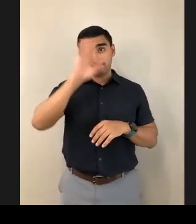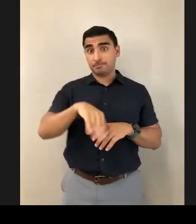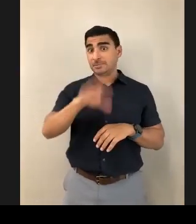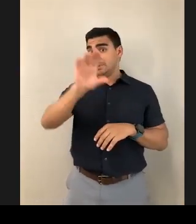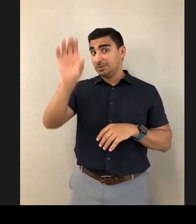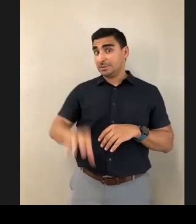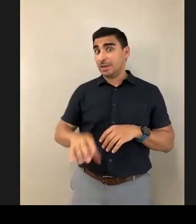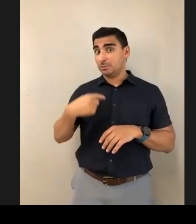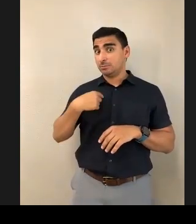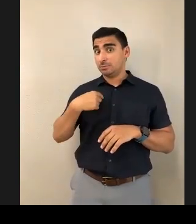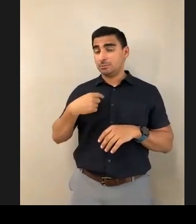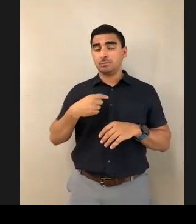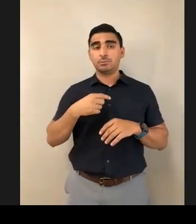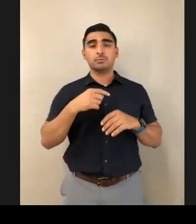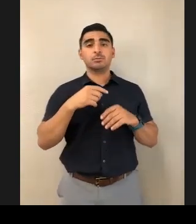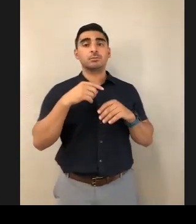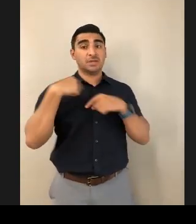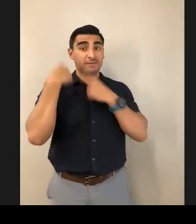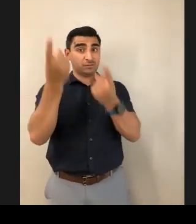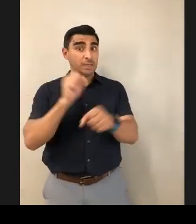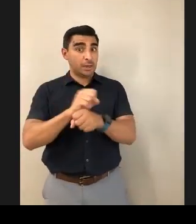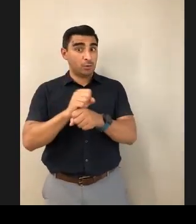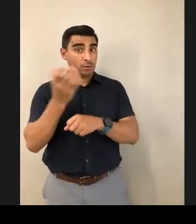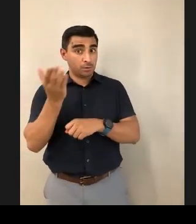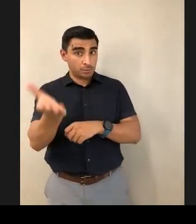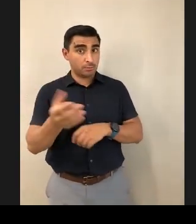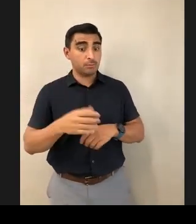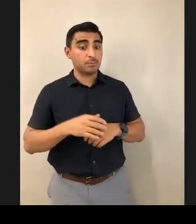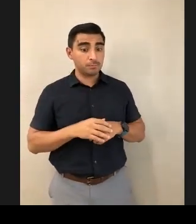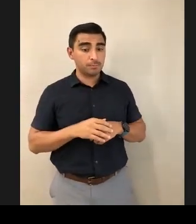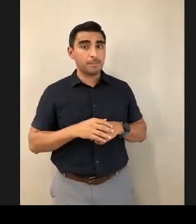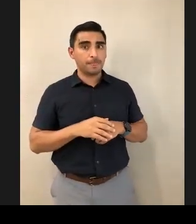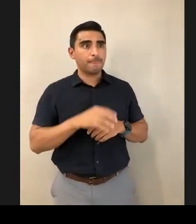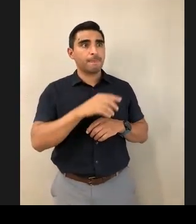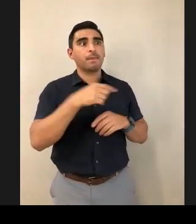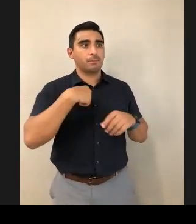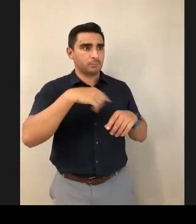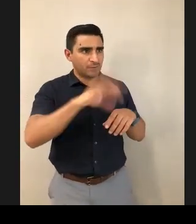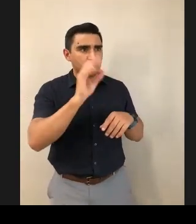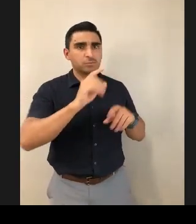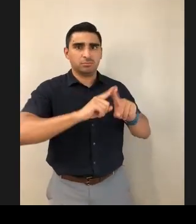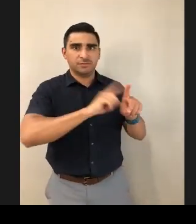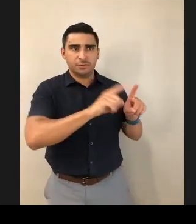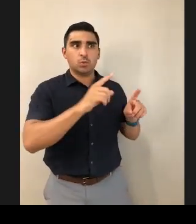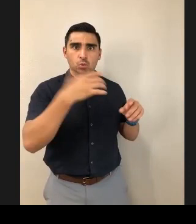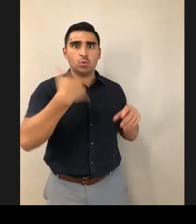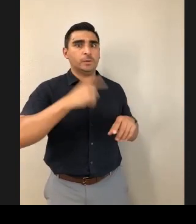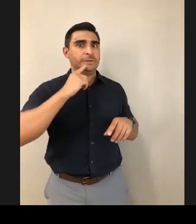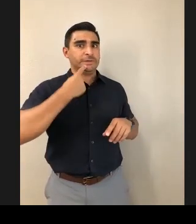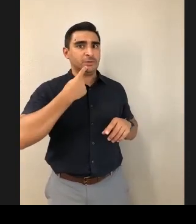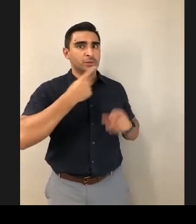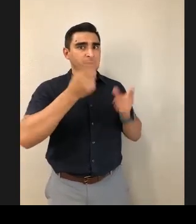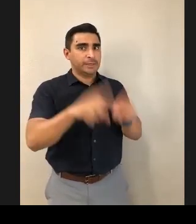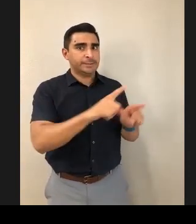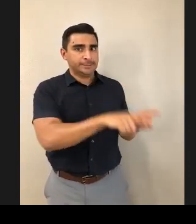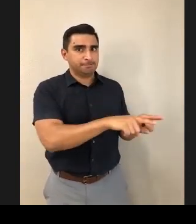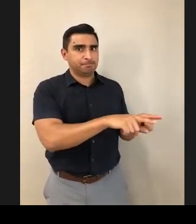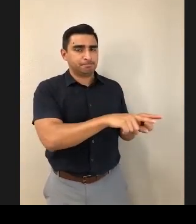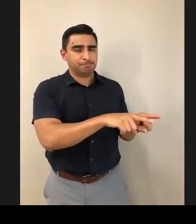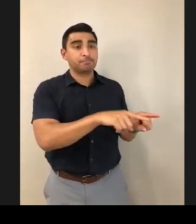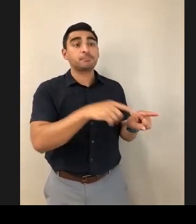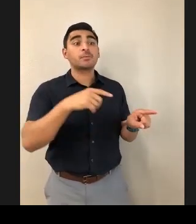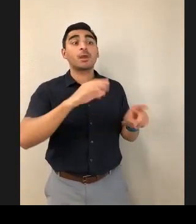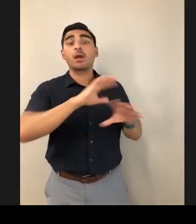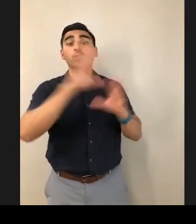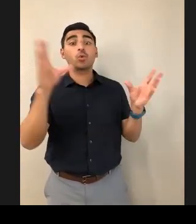disciplina. Hemos respondido directamente los incidentes críticos. Durante mi